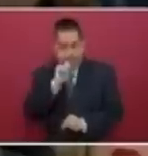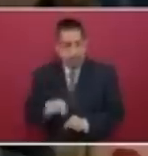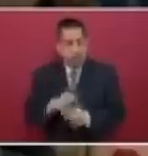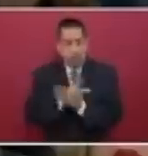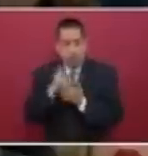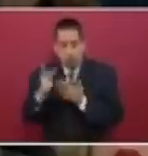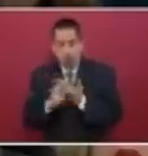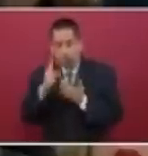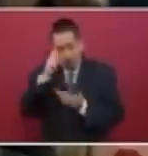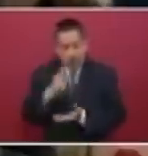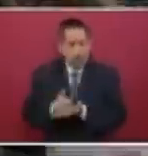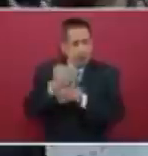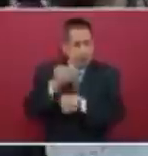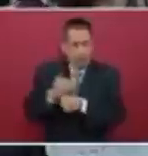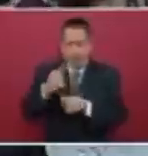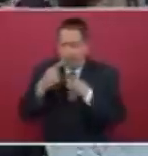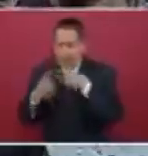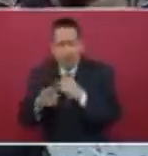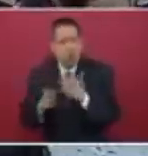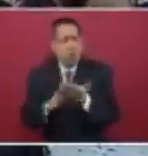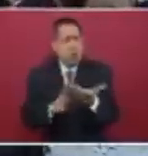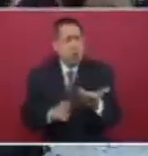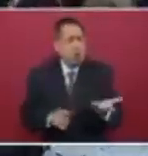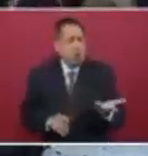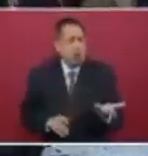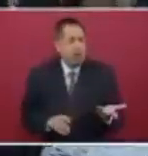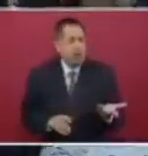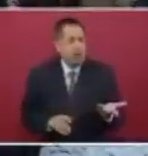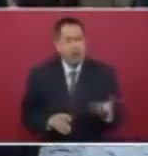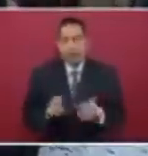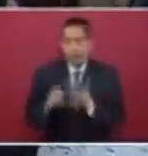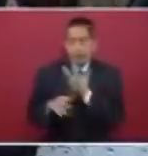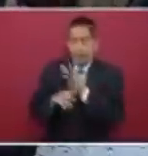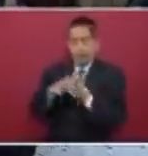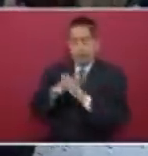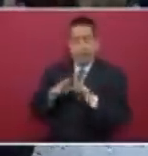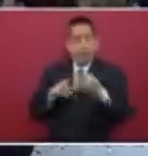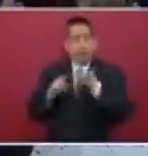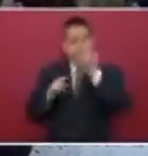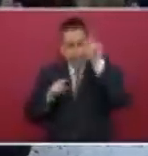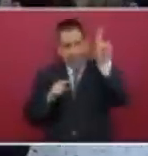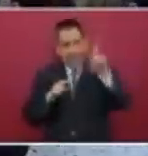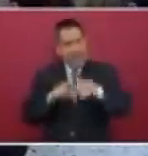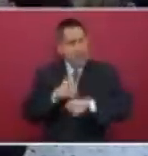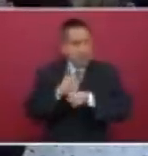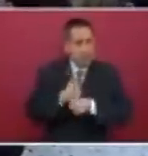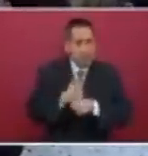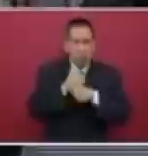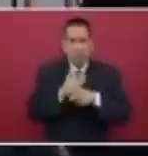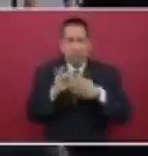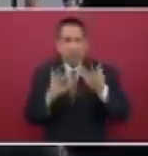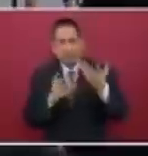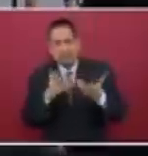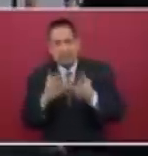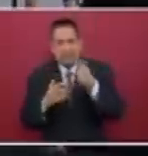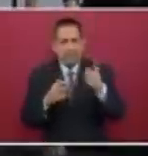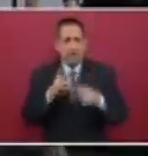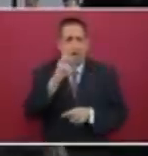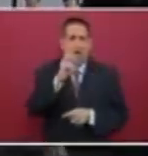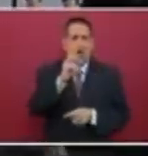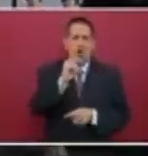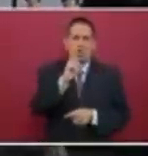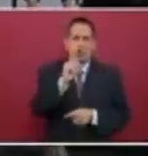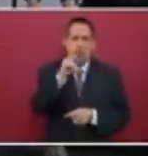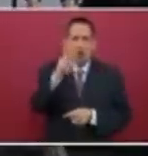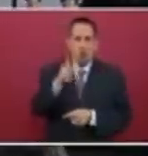programas de pasantía y en ese sentido del migrante que sufre el embate de donald trump y su